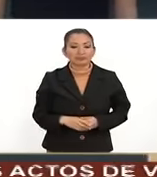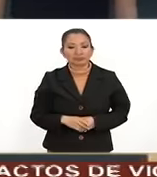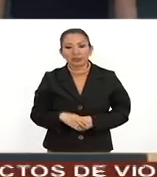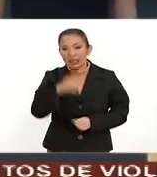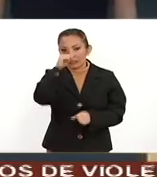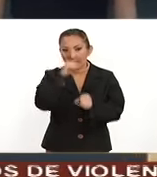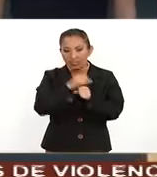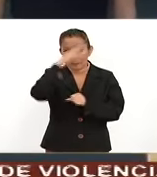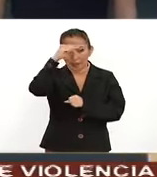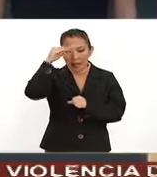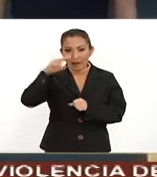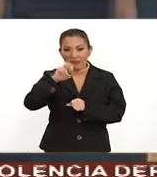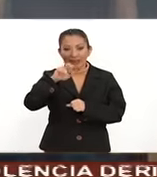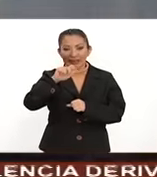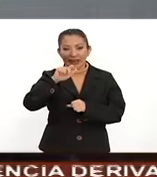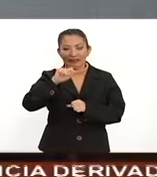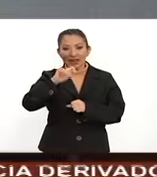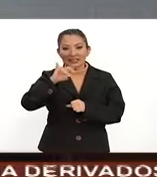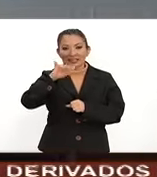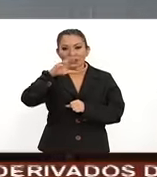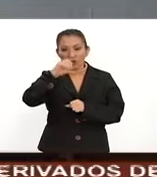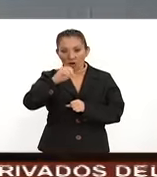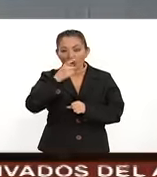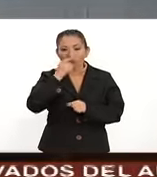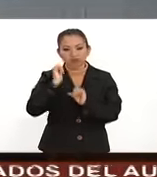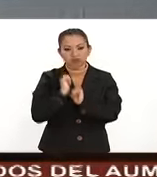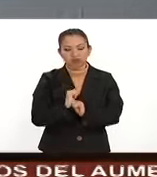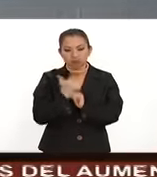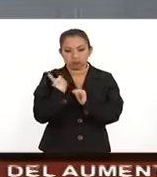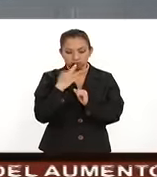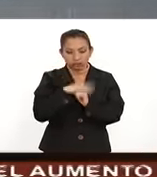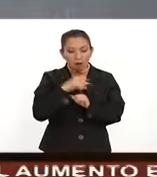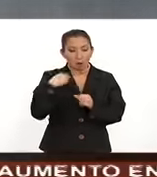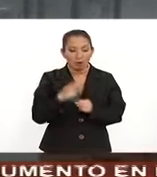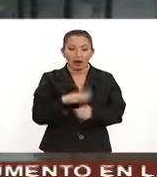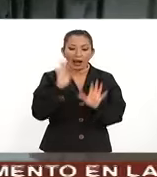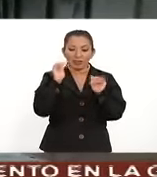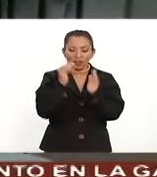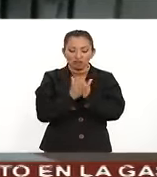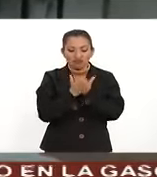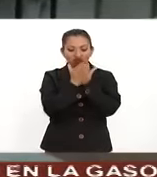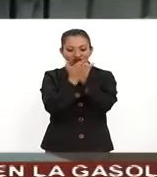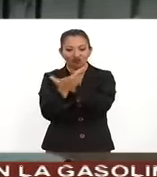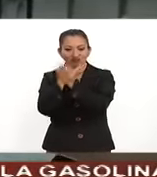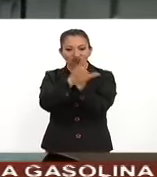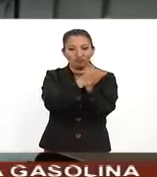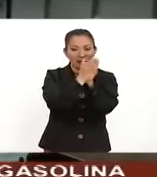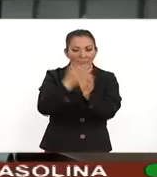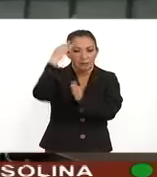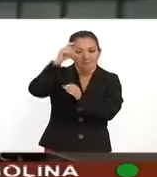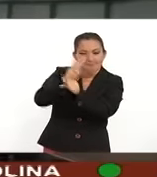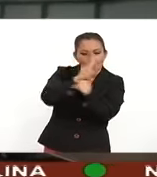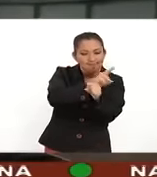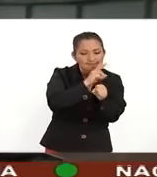El secretario de Marina, Vidal Francisco Soberón Sanz, encabezó la ceremonia de botadura de la patrulla costera ARM